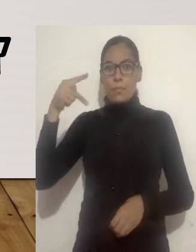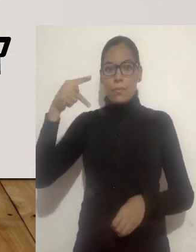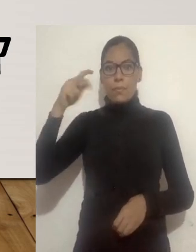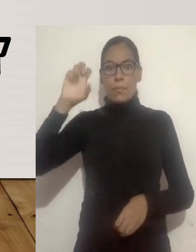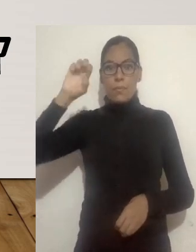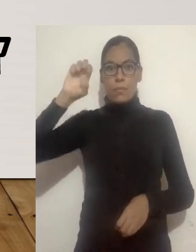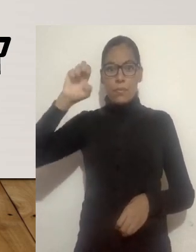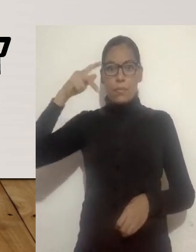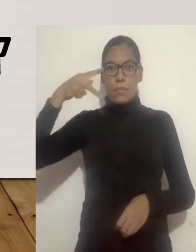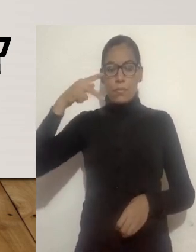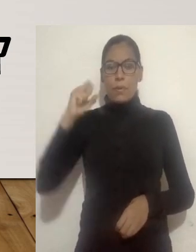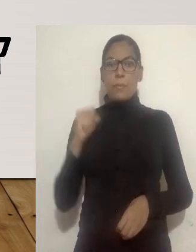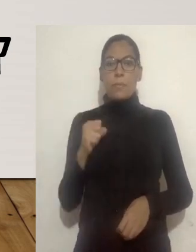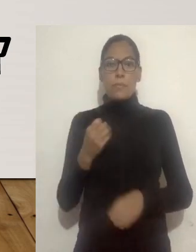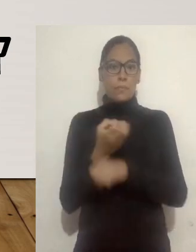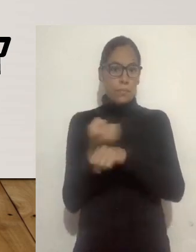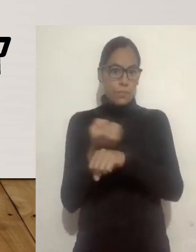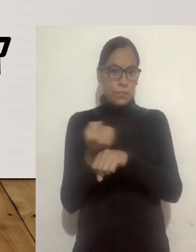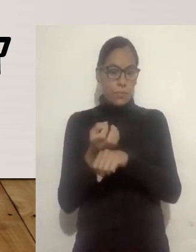cabo.